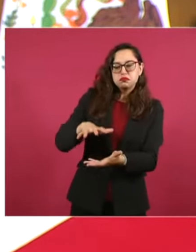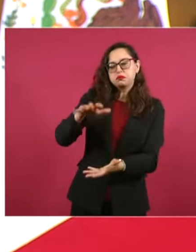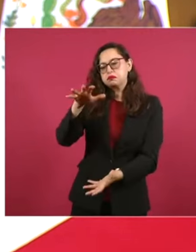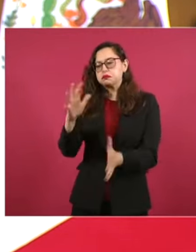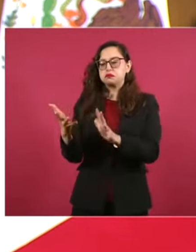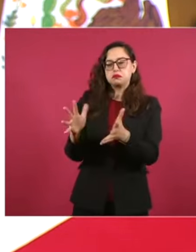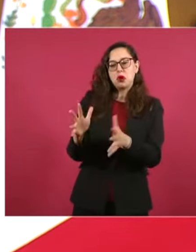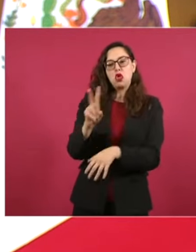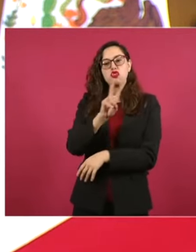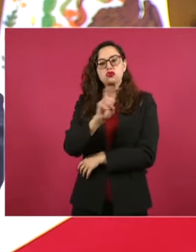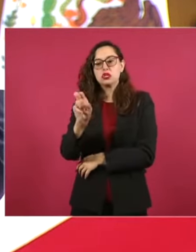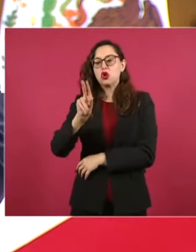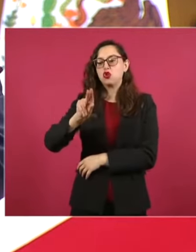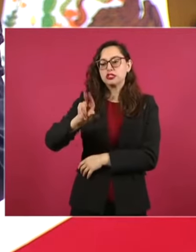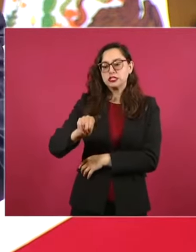de